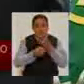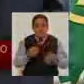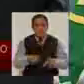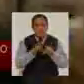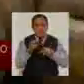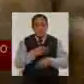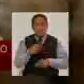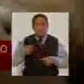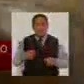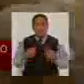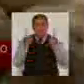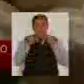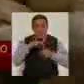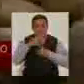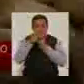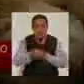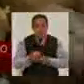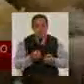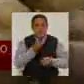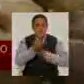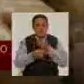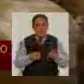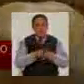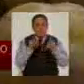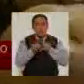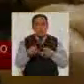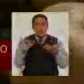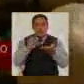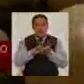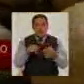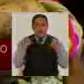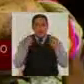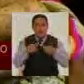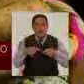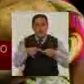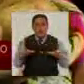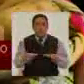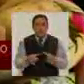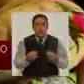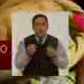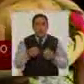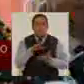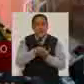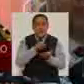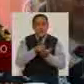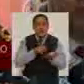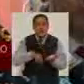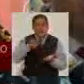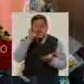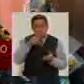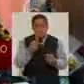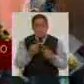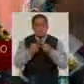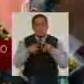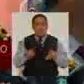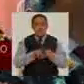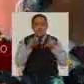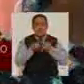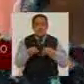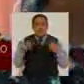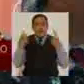de Agricultura anunció también que su sector prepara un programa de competitividad para el algodón peruano. Y vamos a comenzar con el